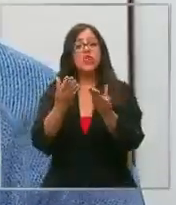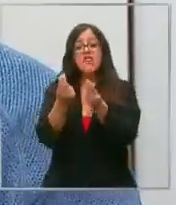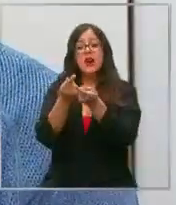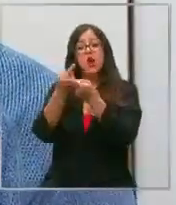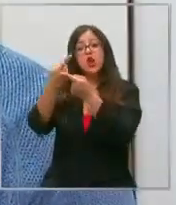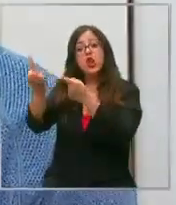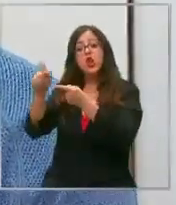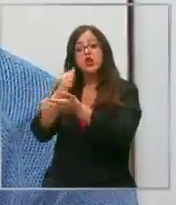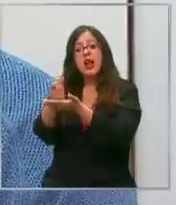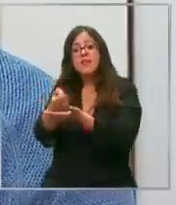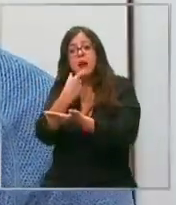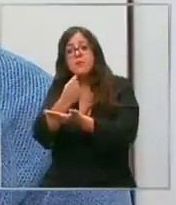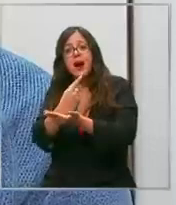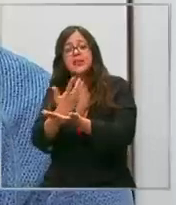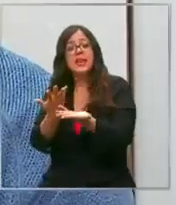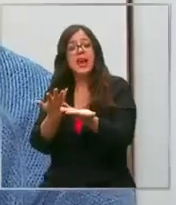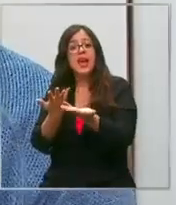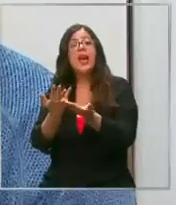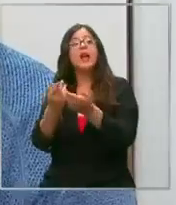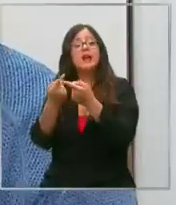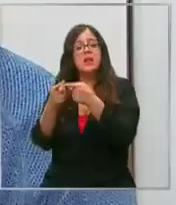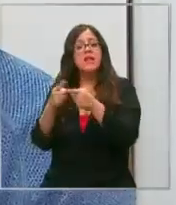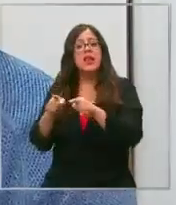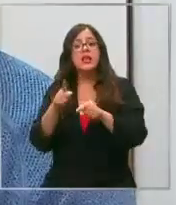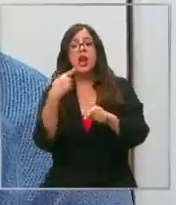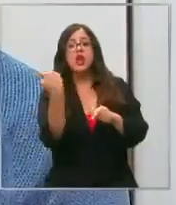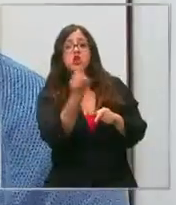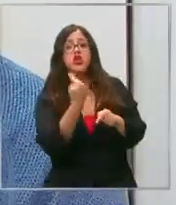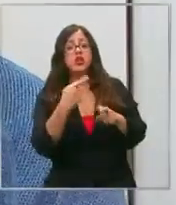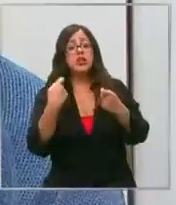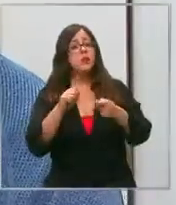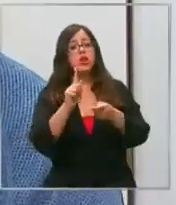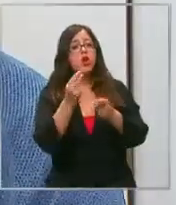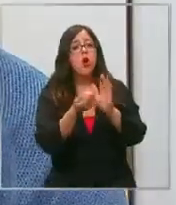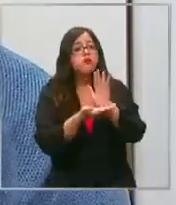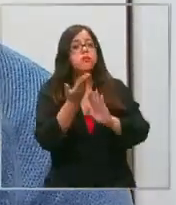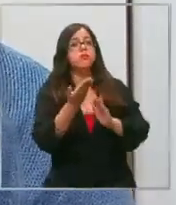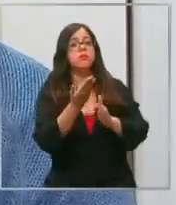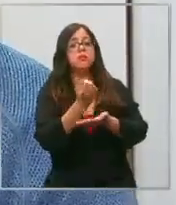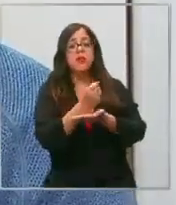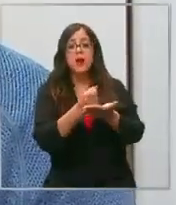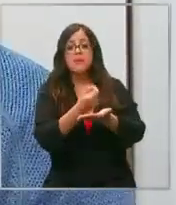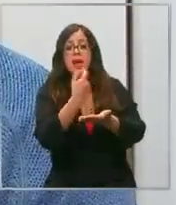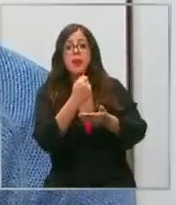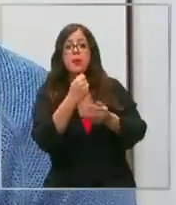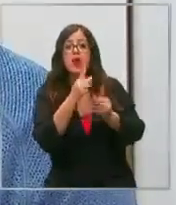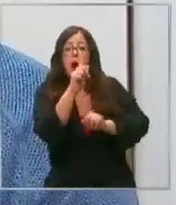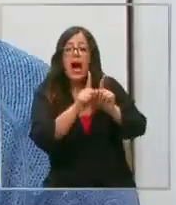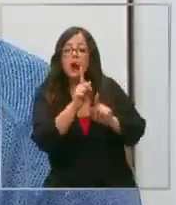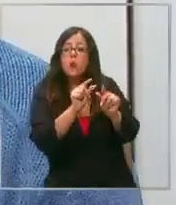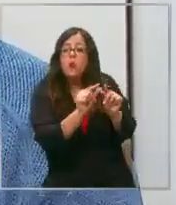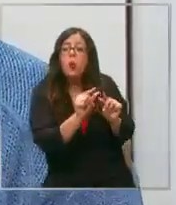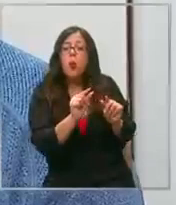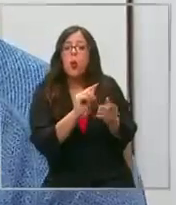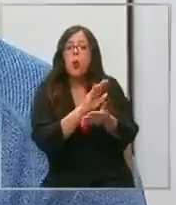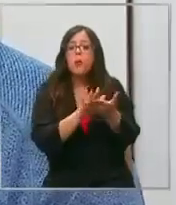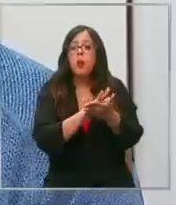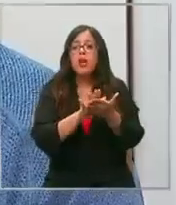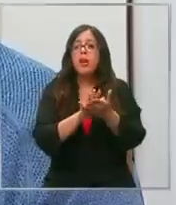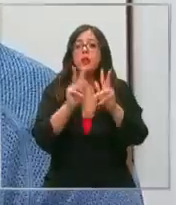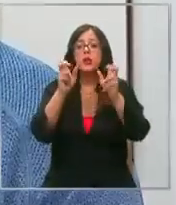Nosotros hemos tratado de no subir precios. Hay muy pocas categorías que hemos subido. Algunas concretas han sido